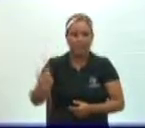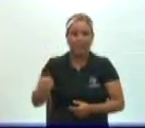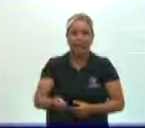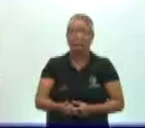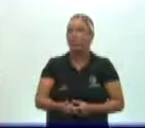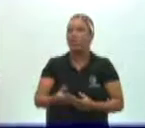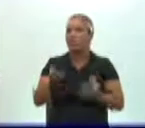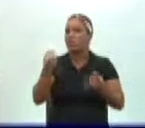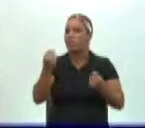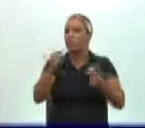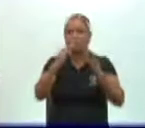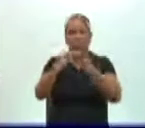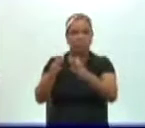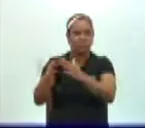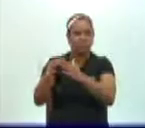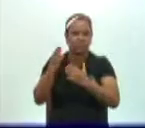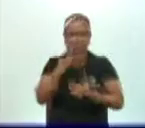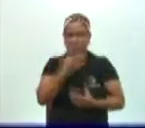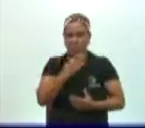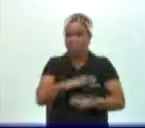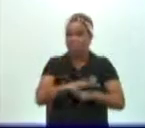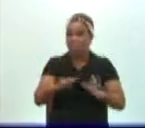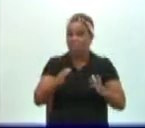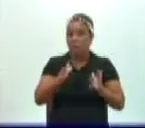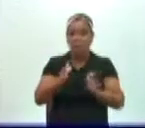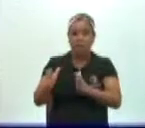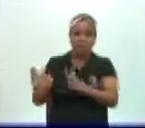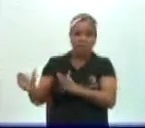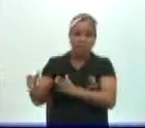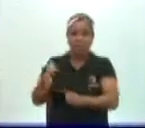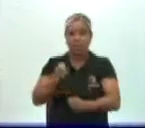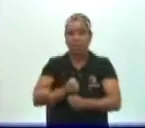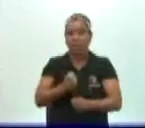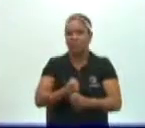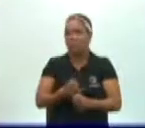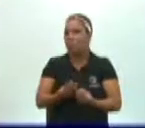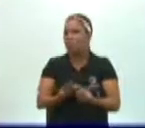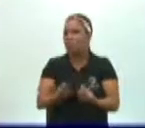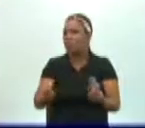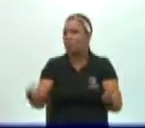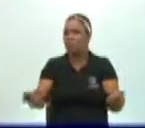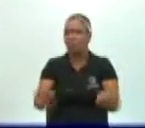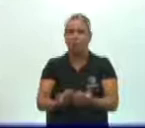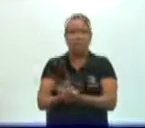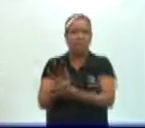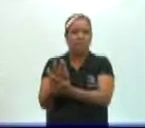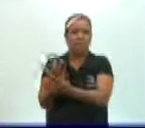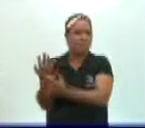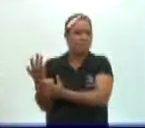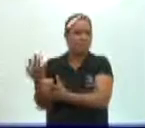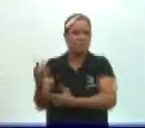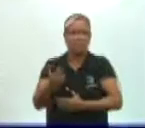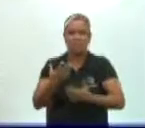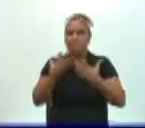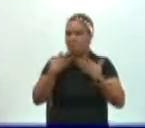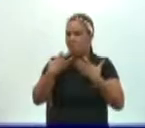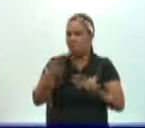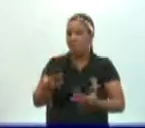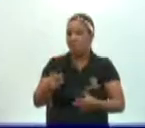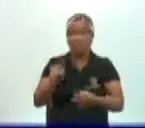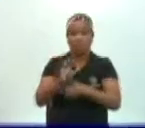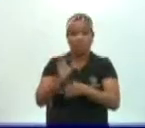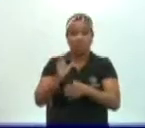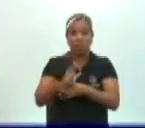de población ya organizadas para el trabajo, ni suelos tropicales de fertilidad fabulosa en la franja costera que los